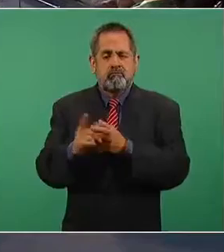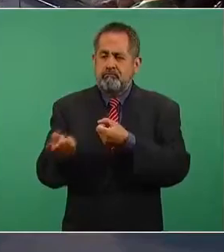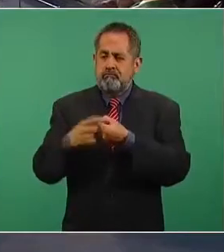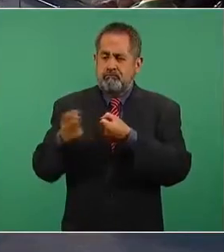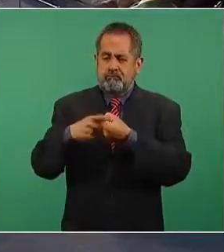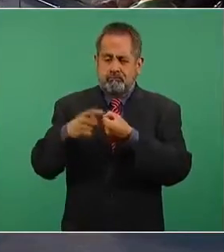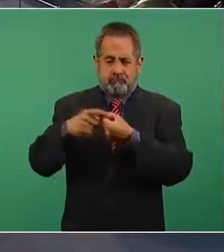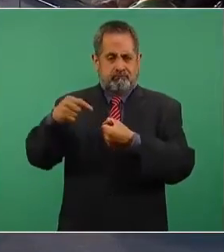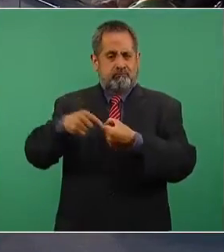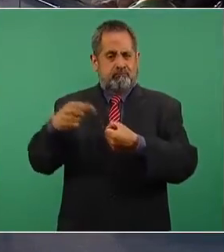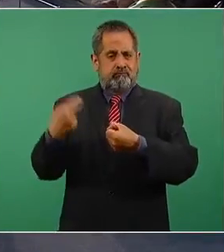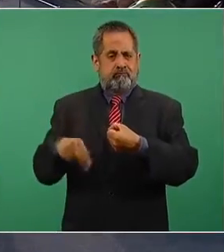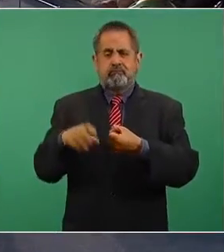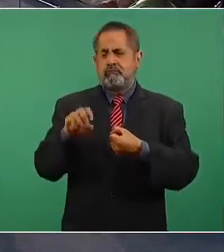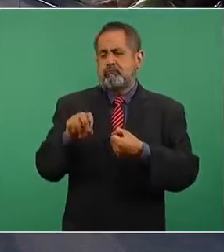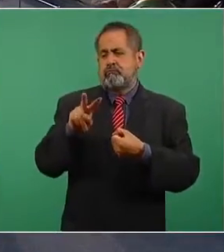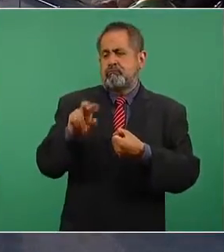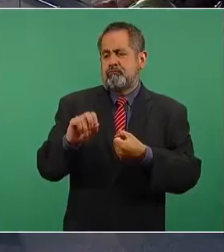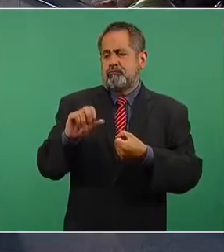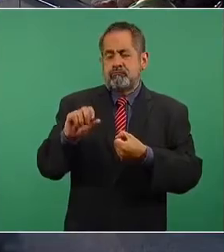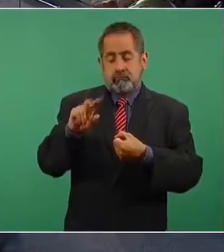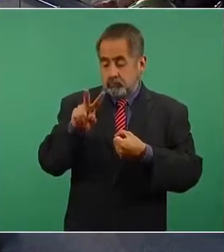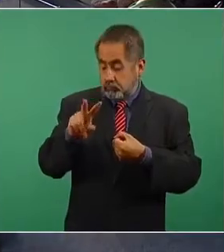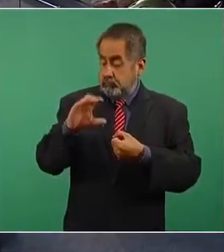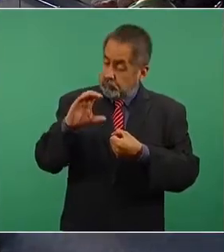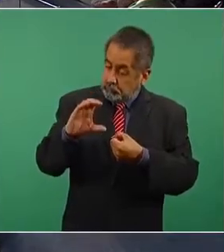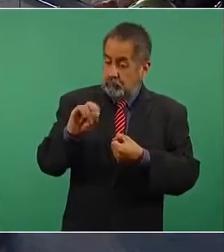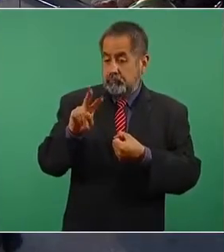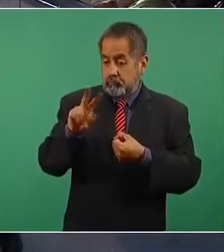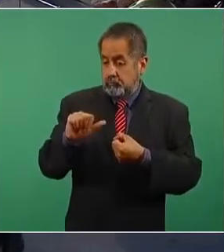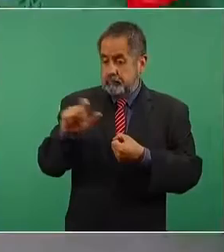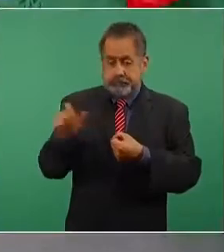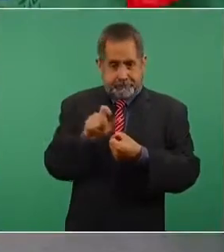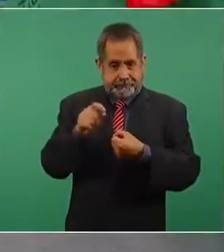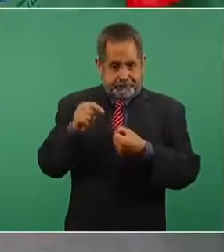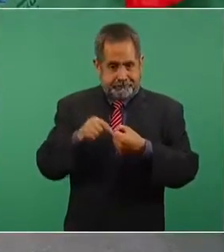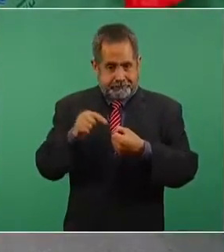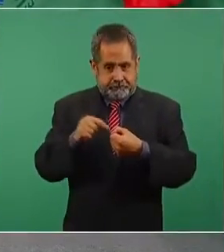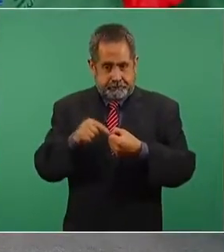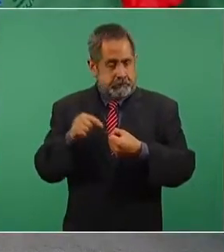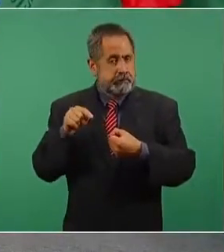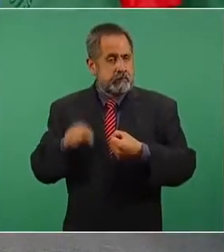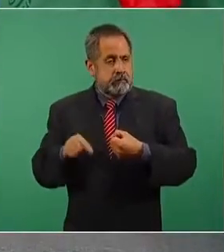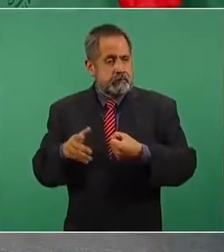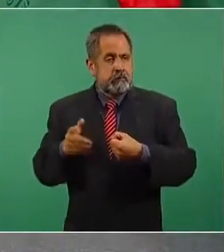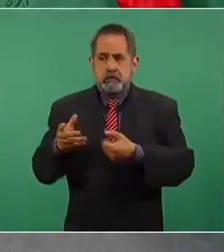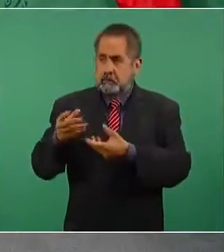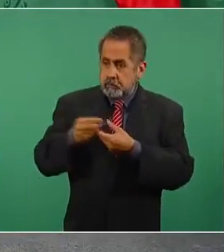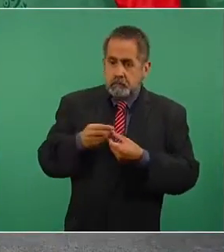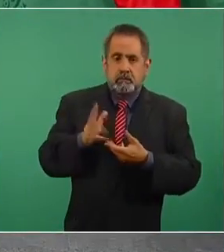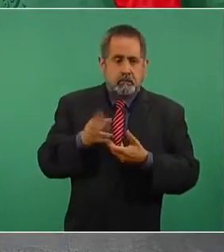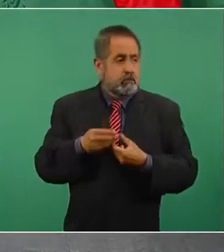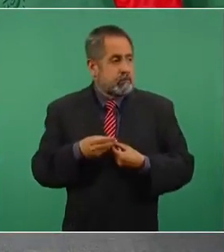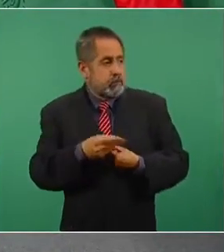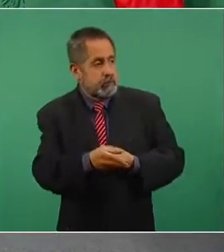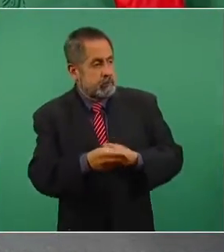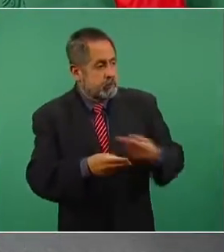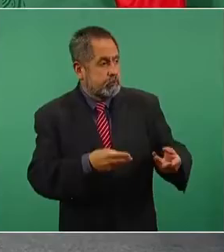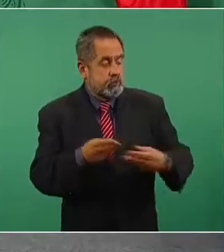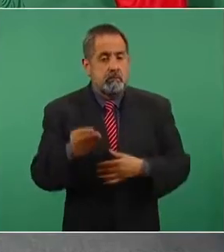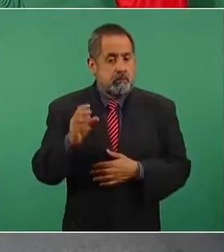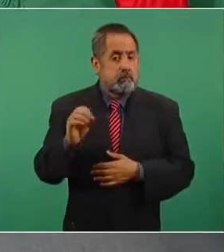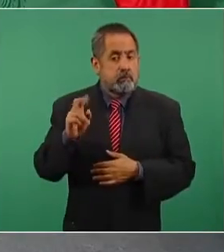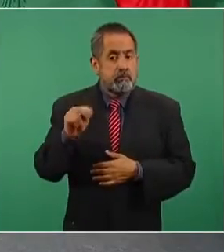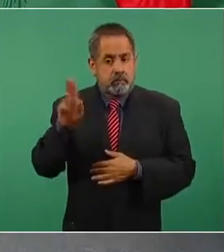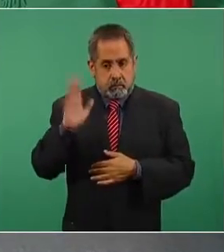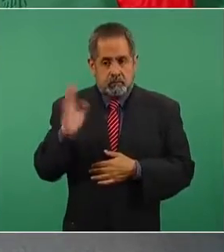ese propósito. Ya empezó a entregar la ONU a